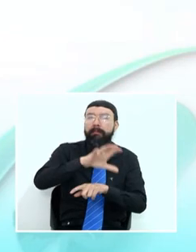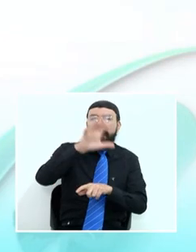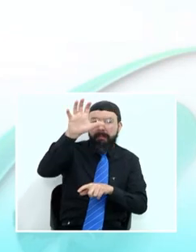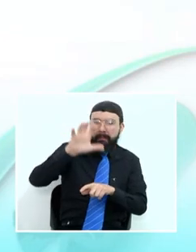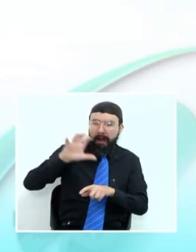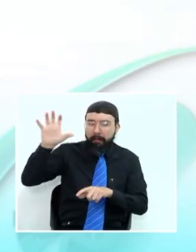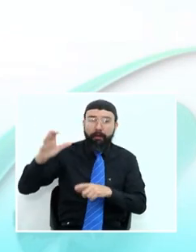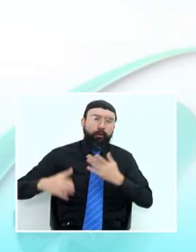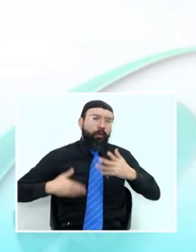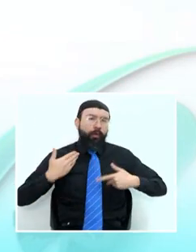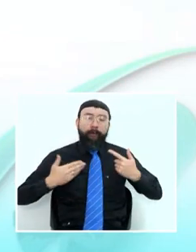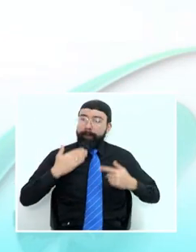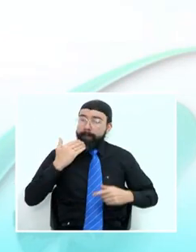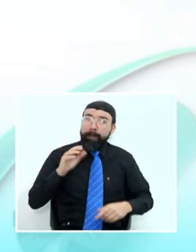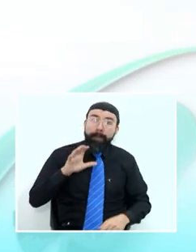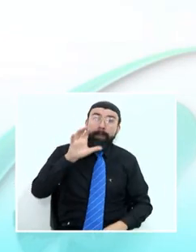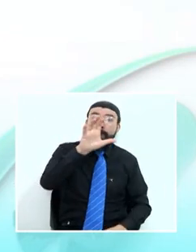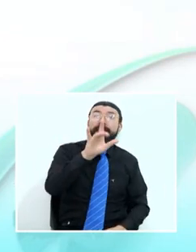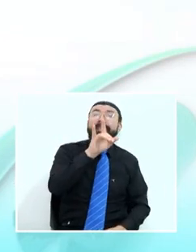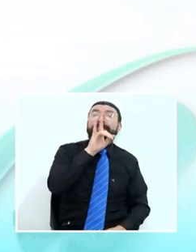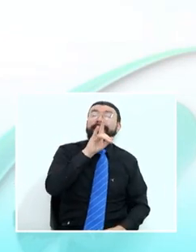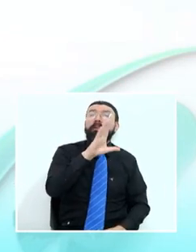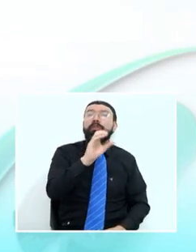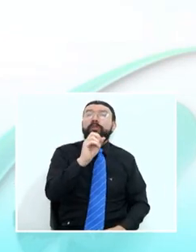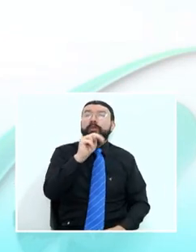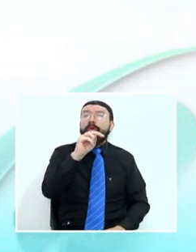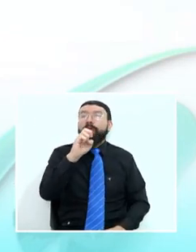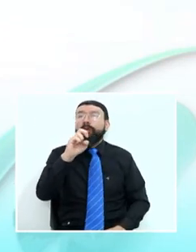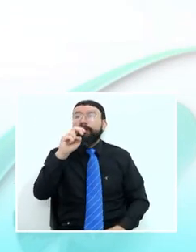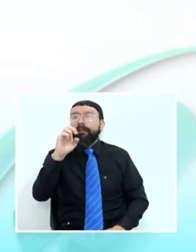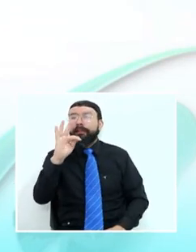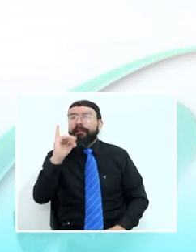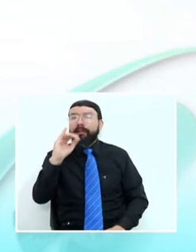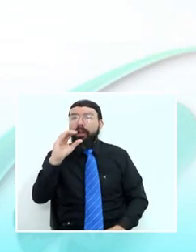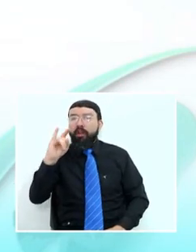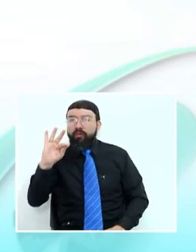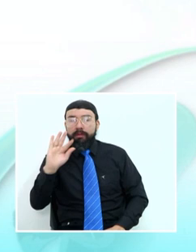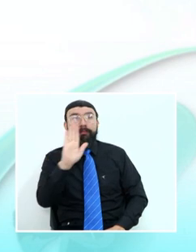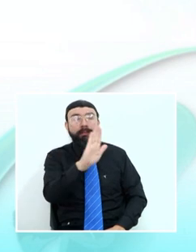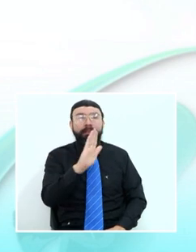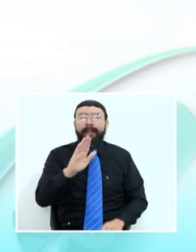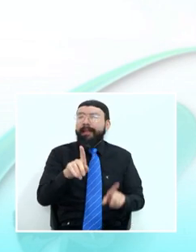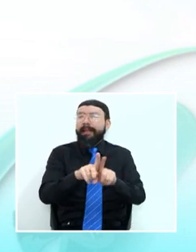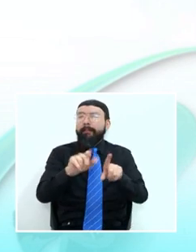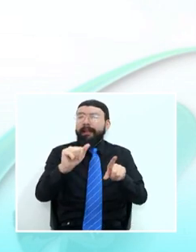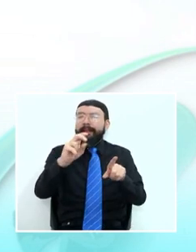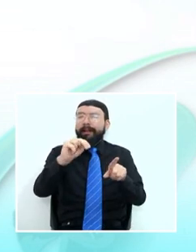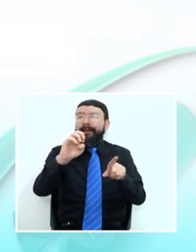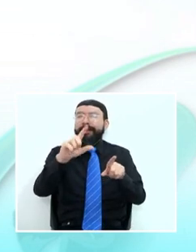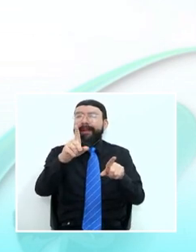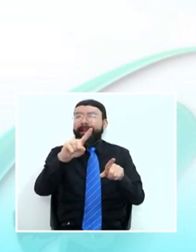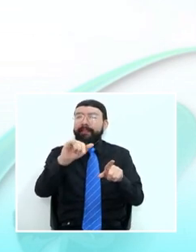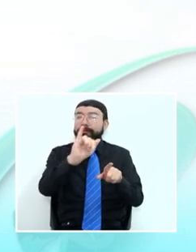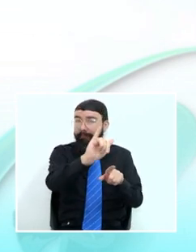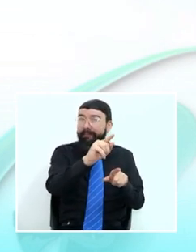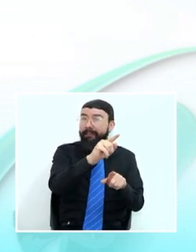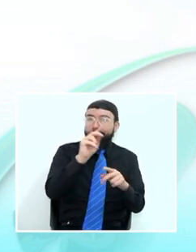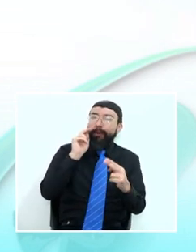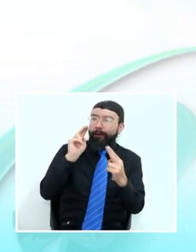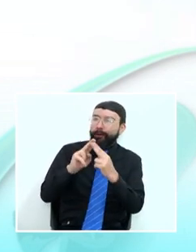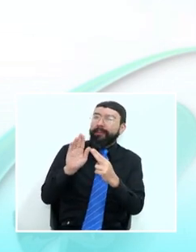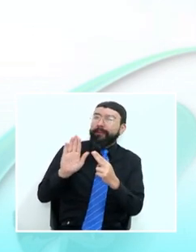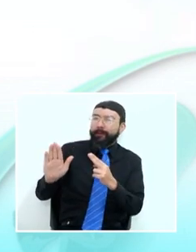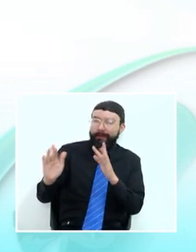en Conérico, mi hermana Nelcy, tan linda que no falta con estos programas, que también lo conoce a usted en persona. Bueno,